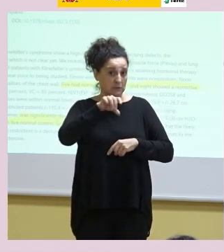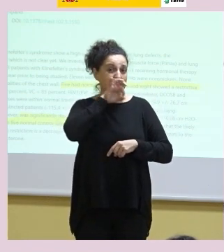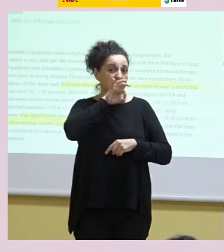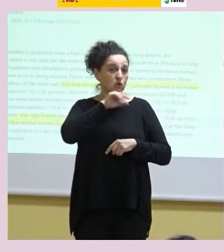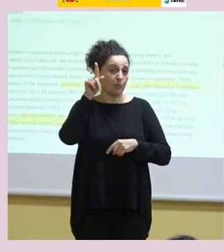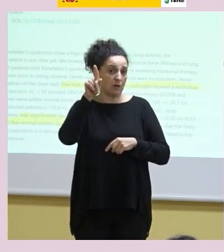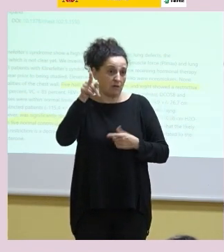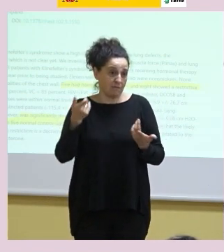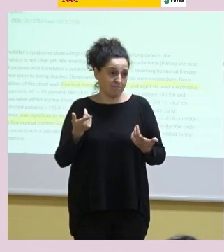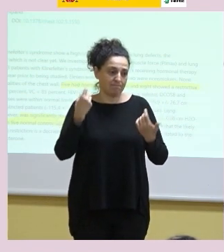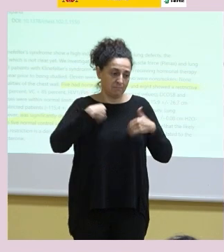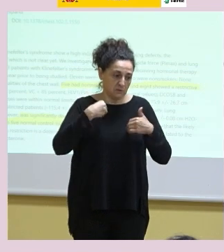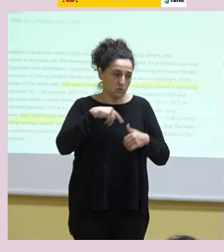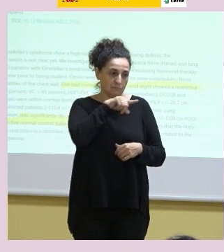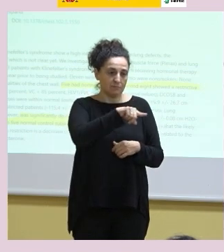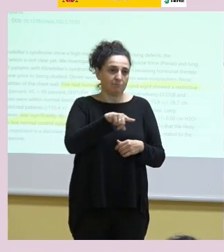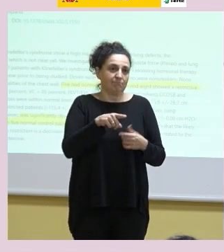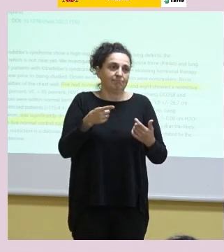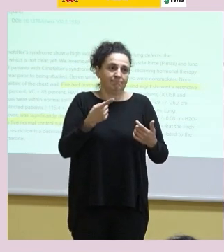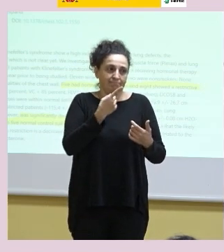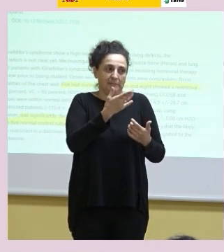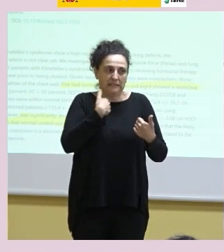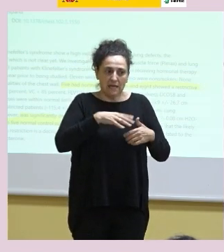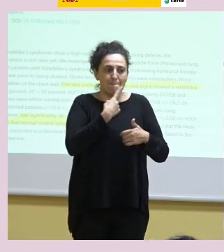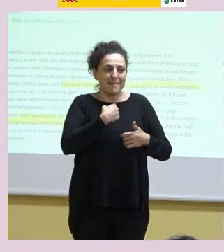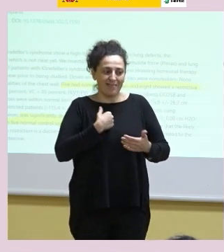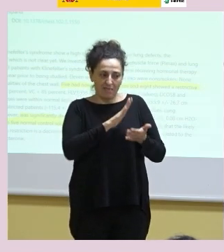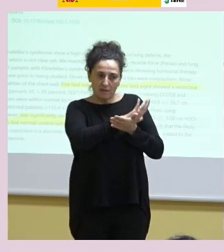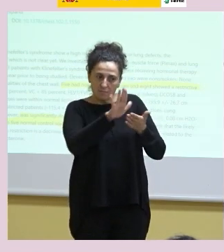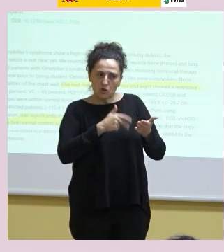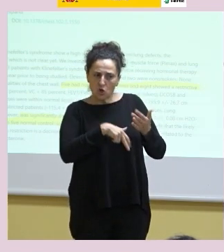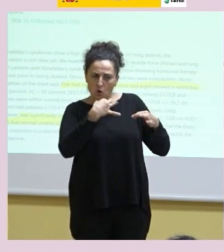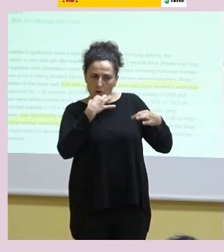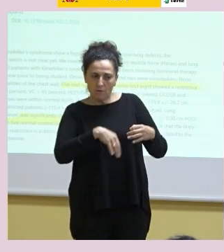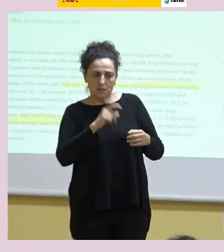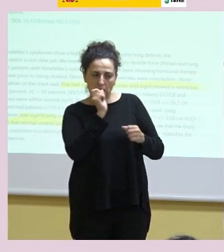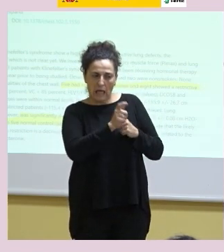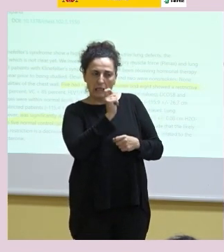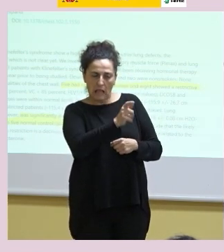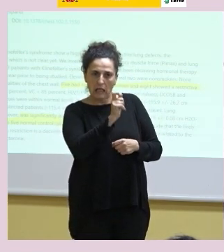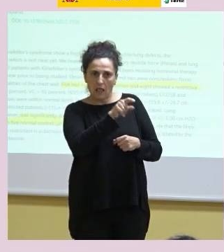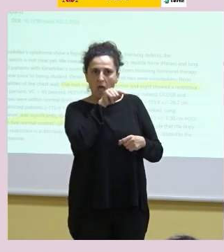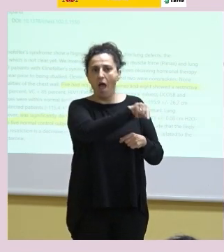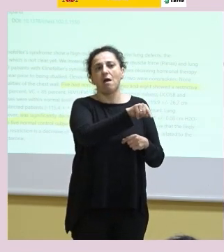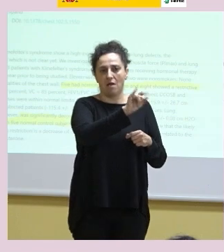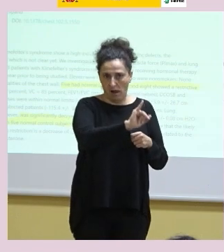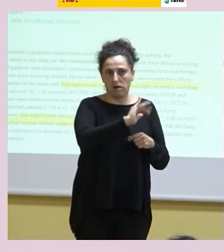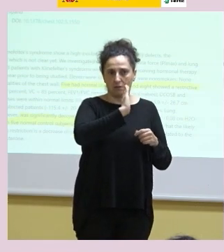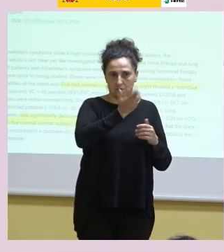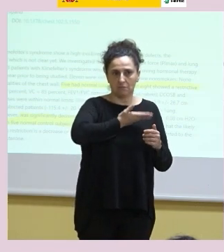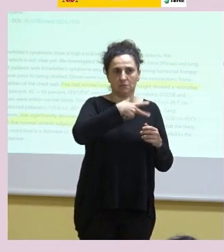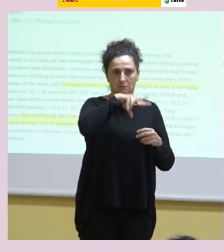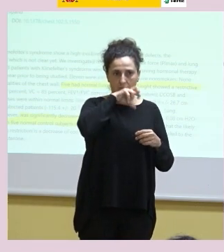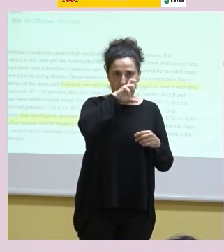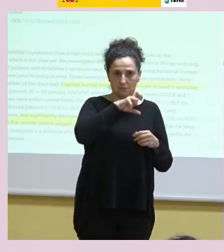que más quiero yo, ¿no? Que en una enfermedad poco frecuente me digan ya qué es lo que normalmente pasa en estos pacientes. Y vemos que hay un síndrome de